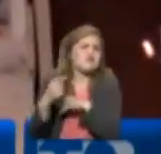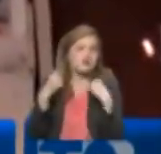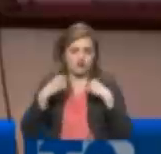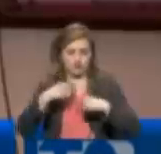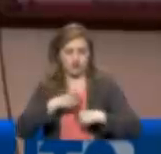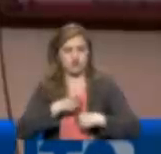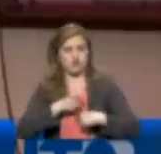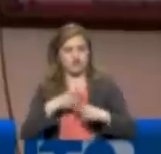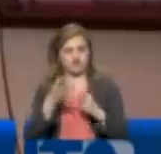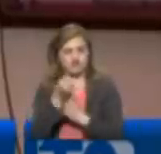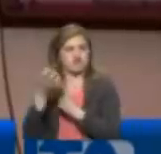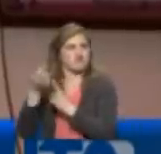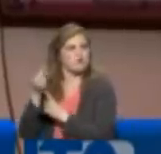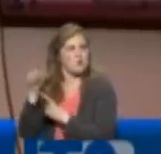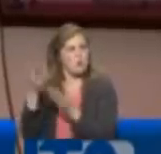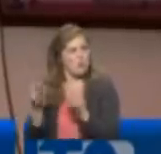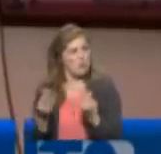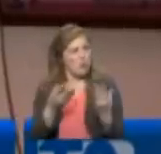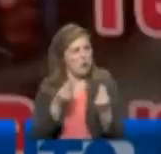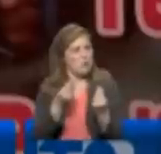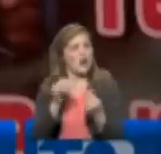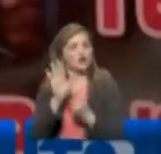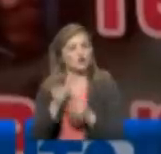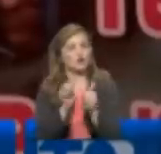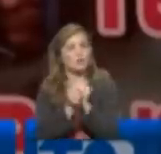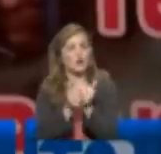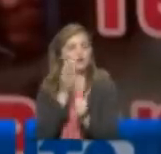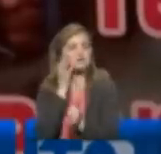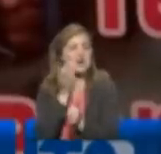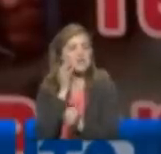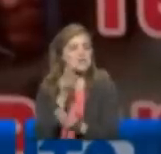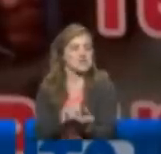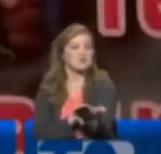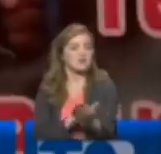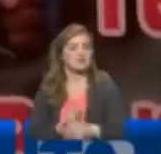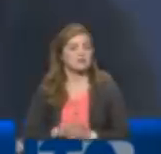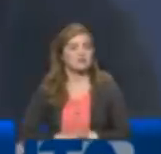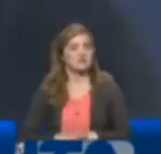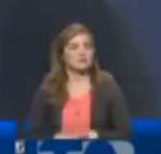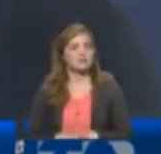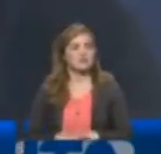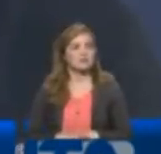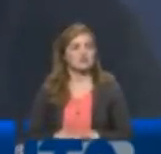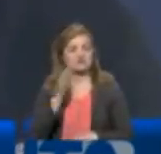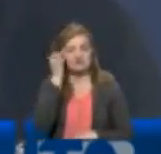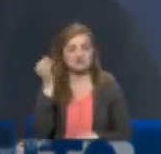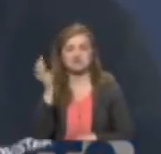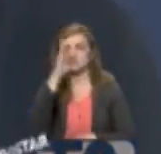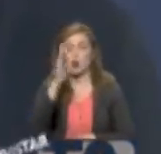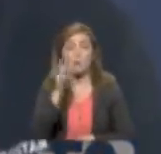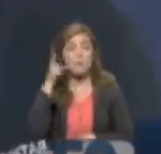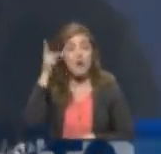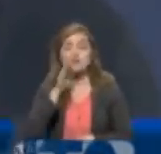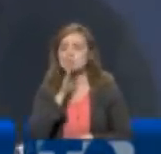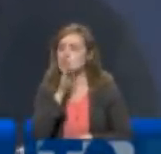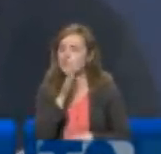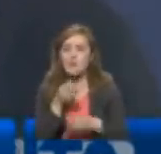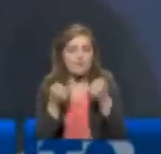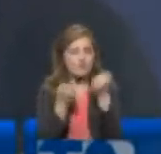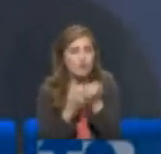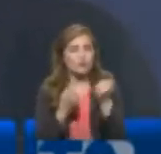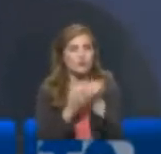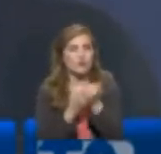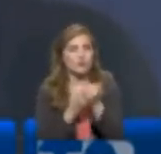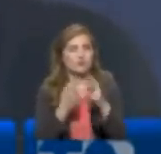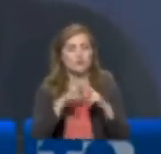alcanzadas durante su trayectoria deportiva sin olvidar nunca sus inicios mis padres siempre me han apoyado desde que tenía